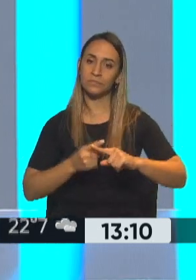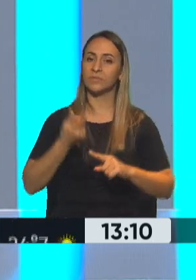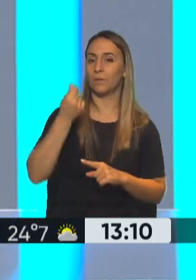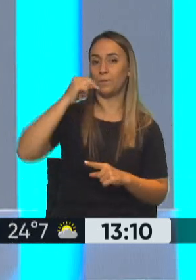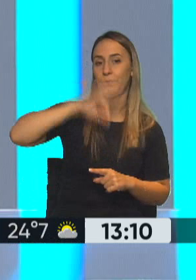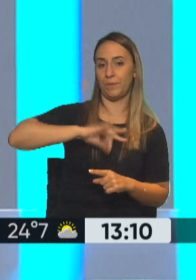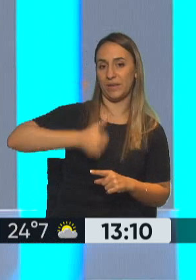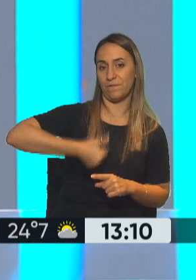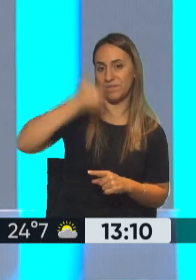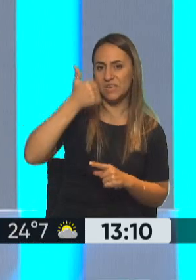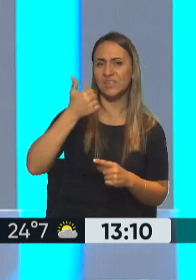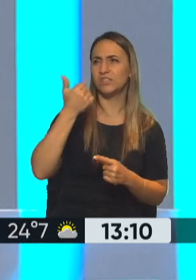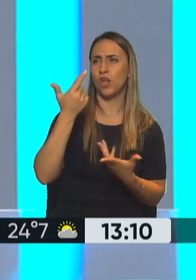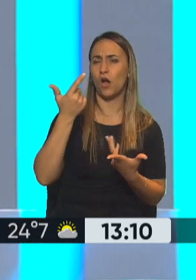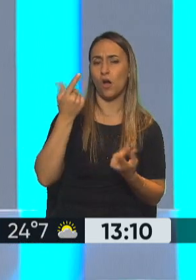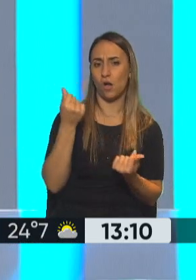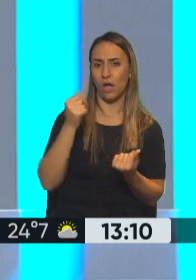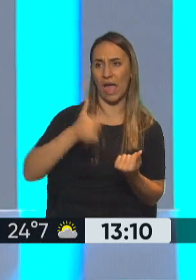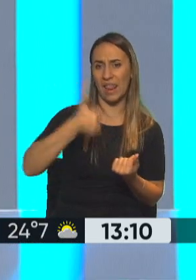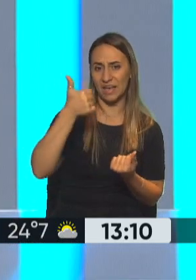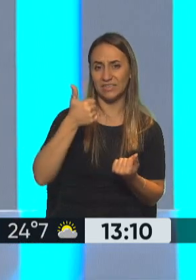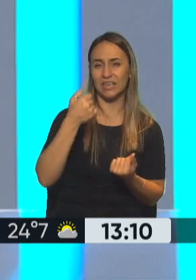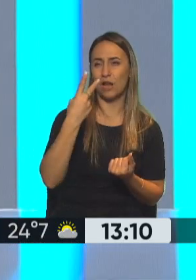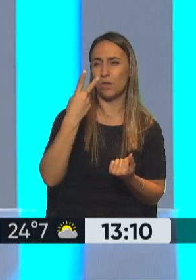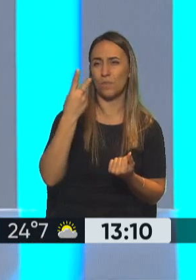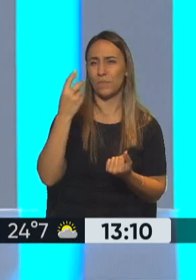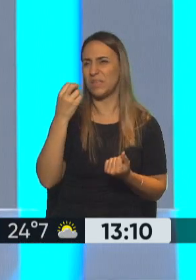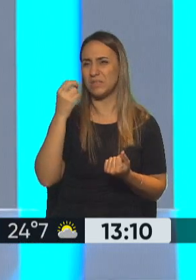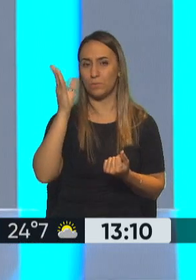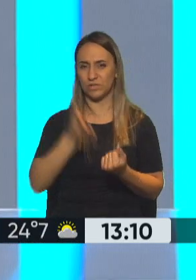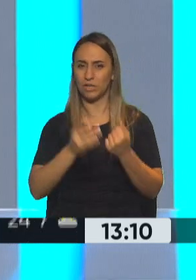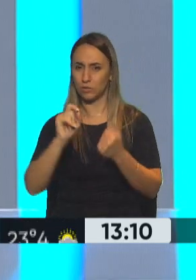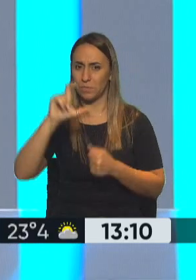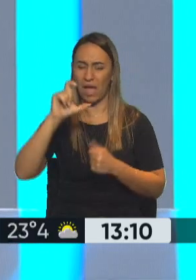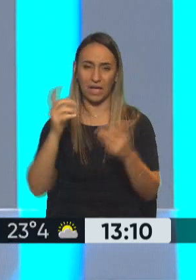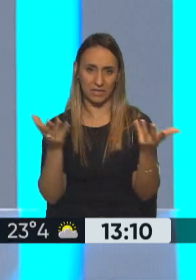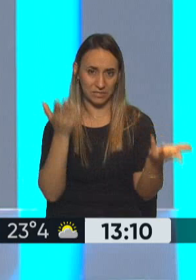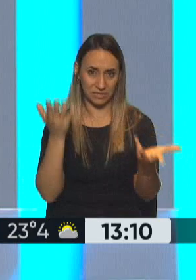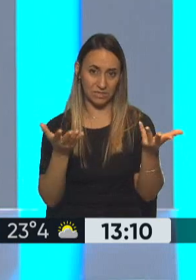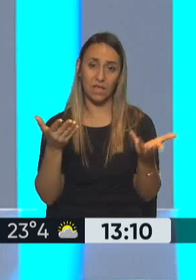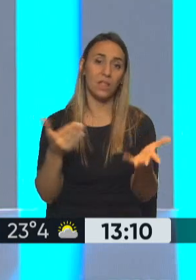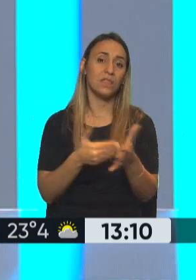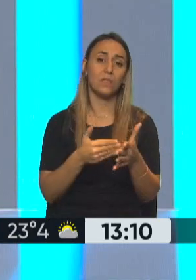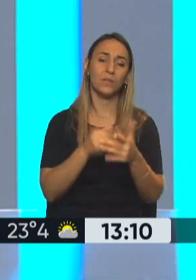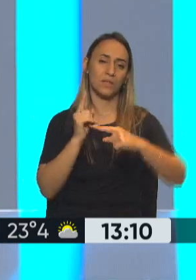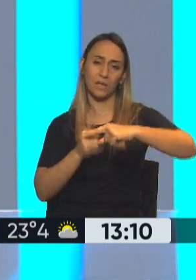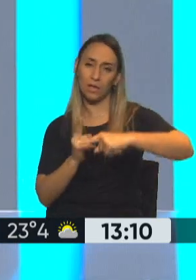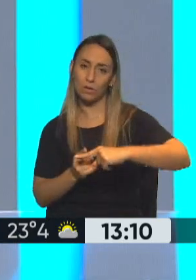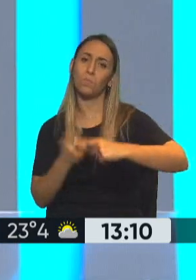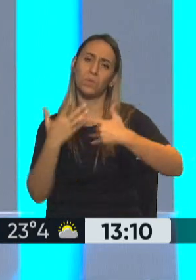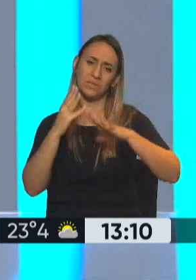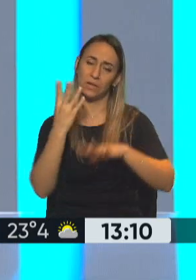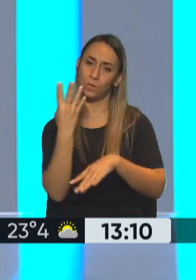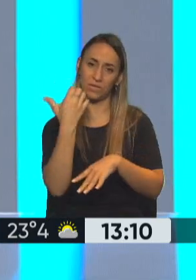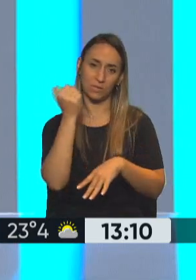tiene una ganancia en el caso del 20 y pico por ciento, era el mínimo que puede tener de beneficios, de acuerdo a cómo se calcula puede llegar al 46%.